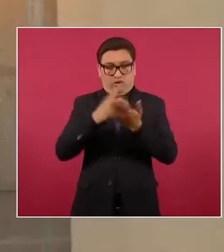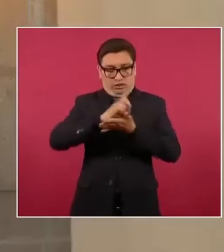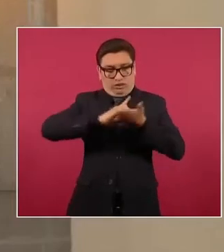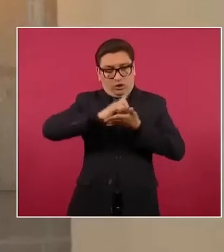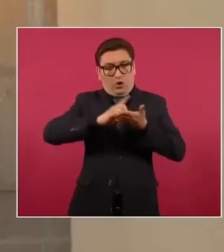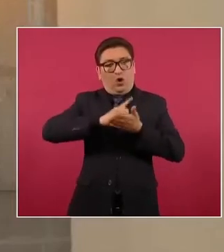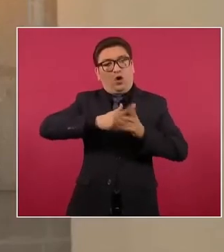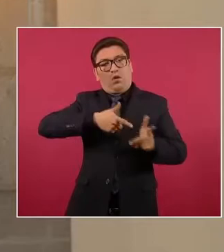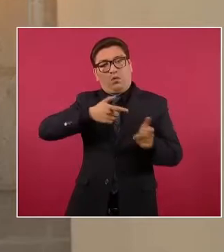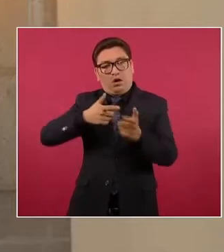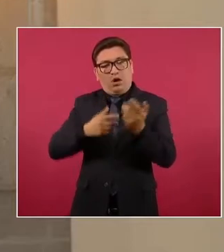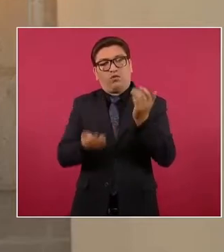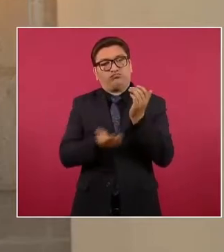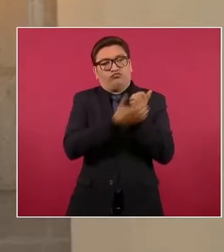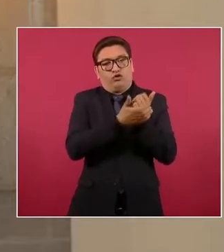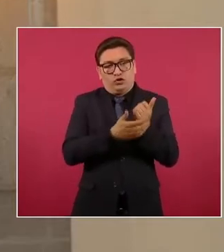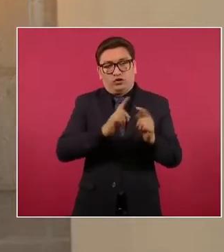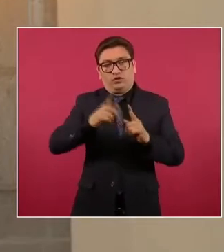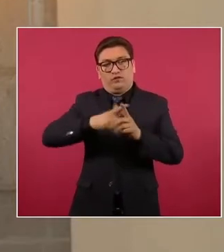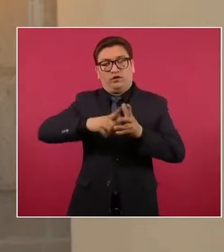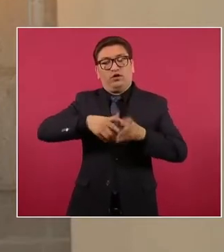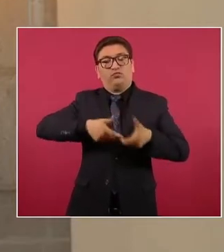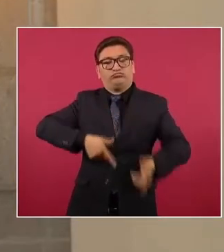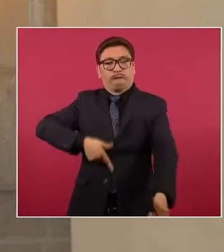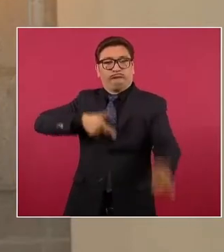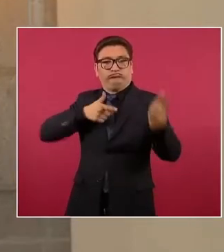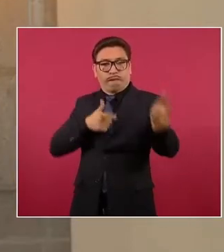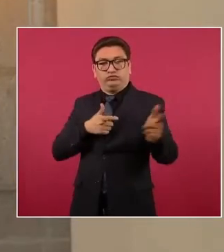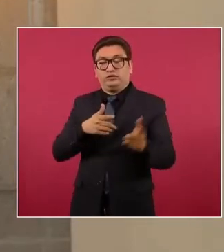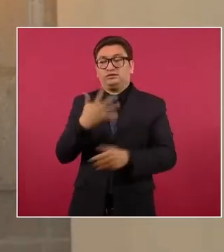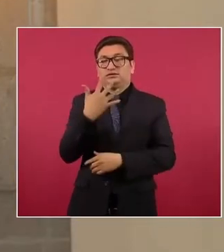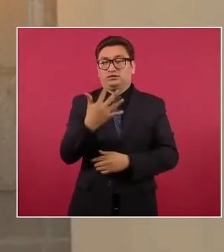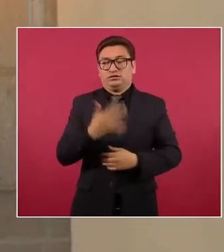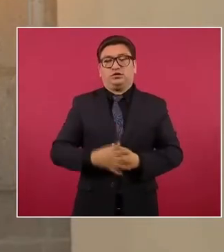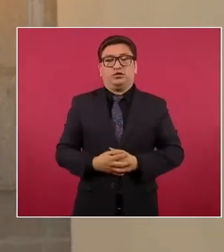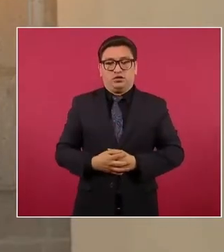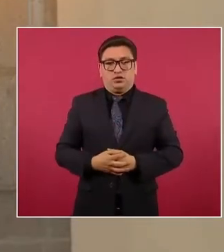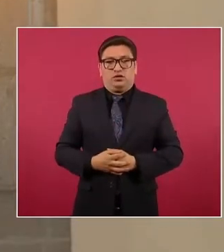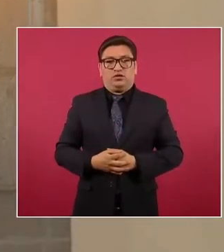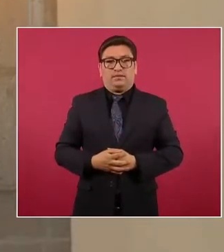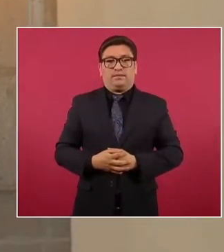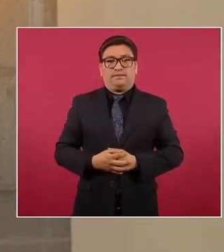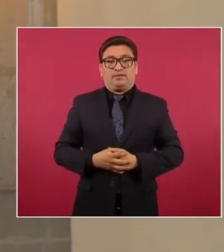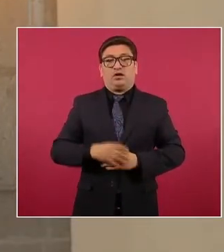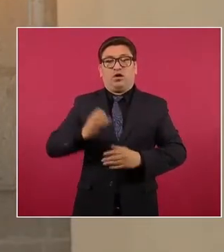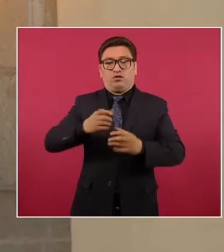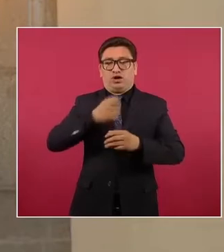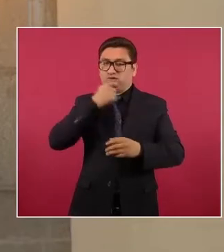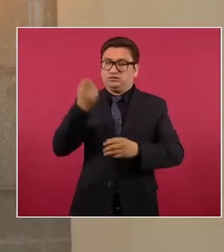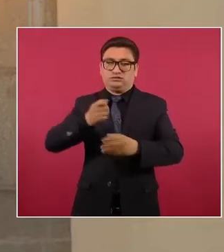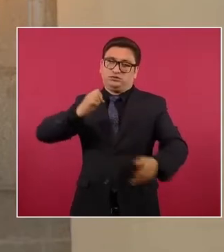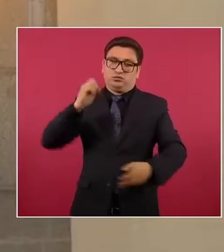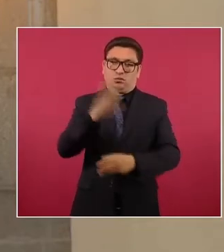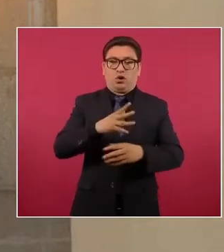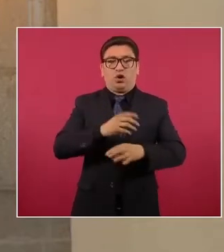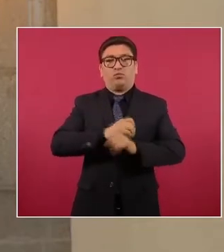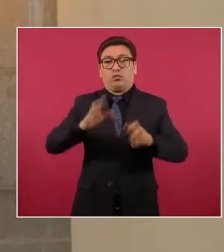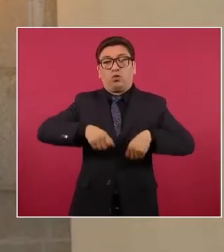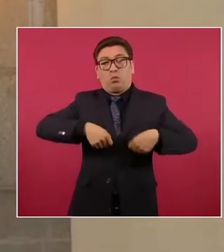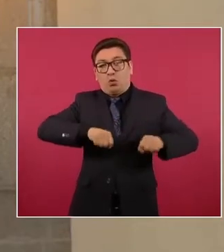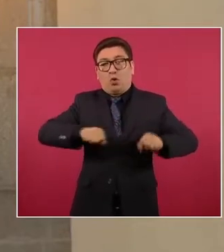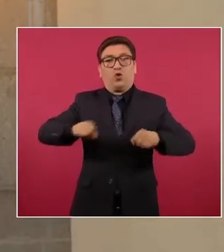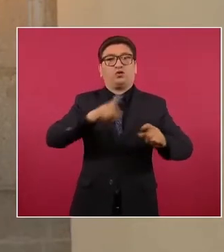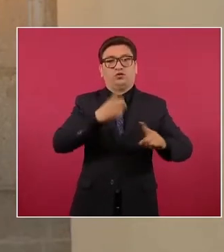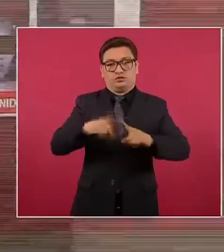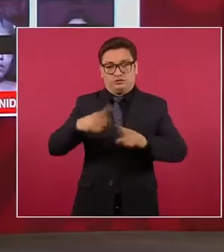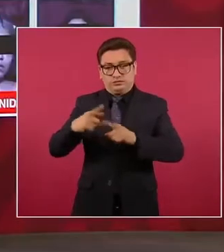cartuchos, cargadores, armas largas, cinco armas largas, granadas, motocicletas